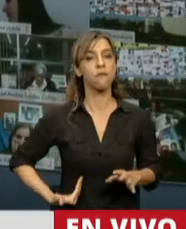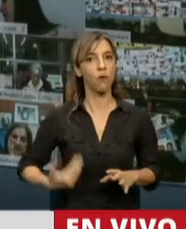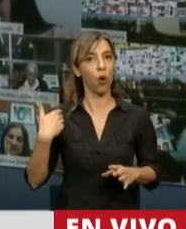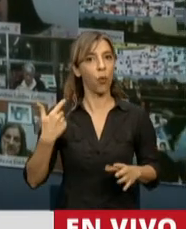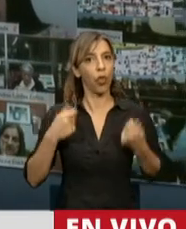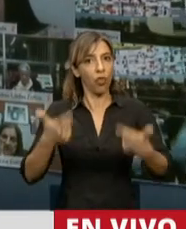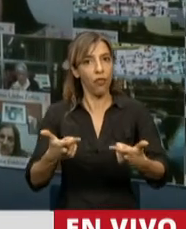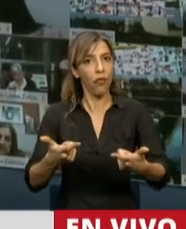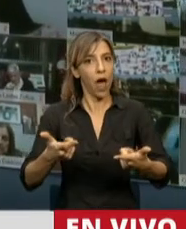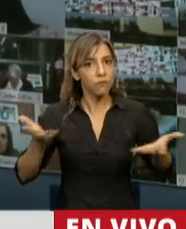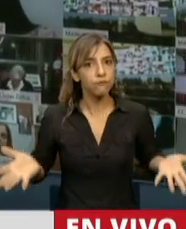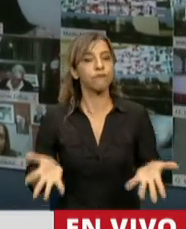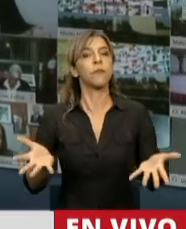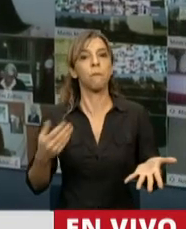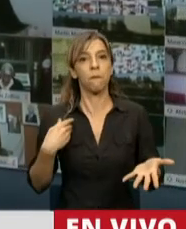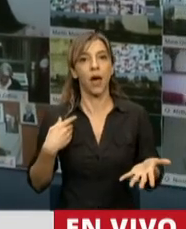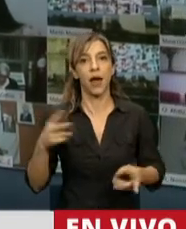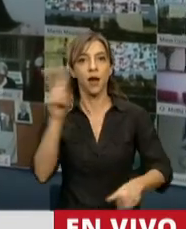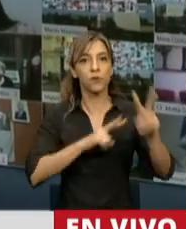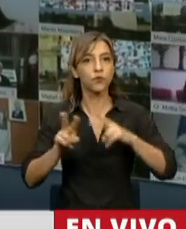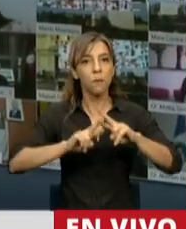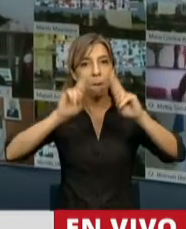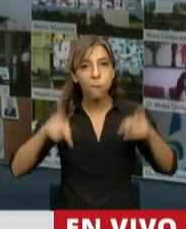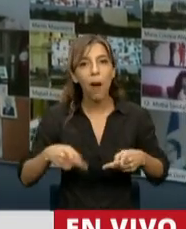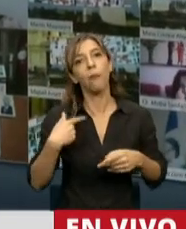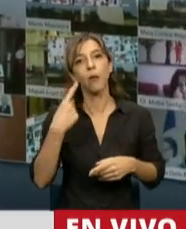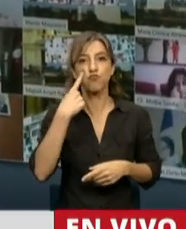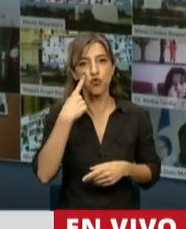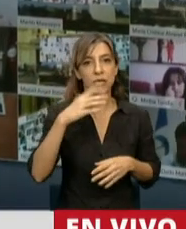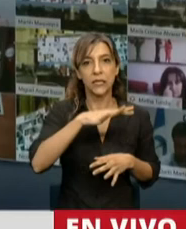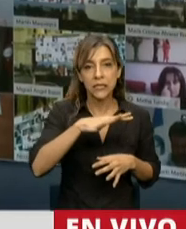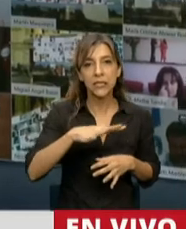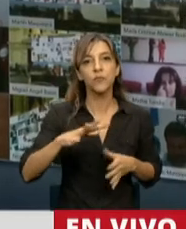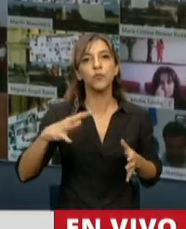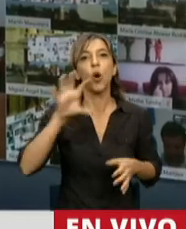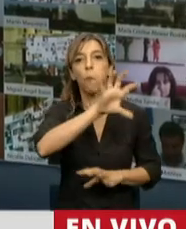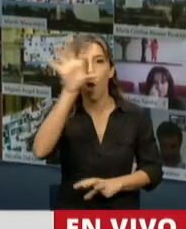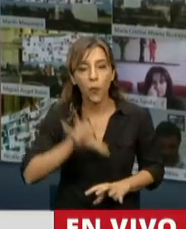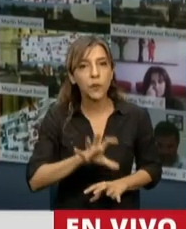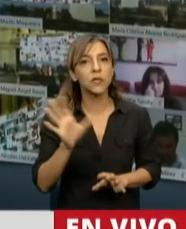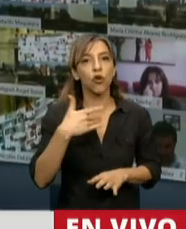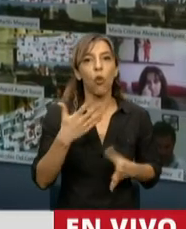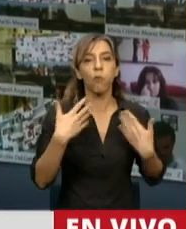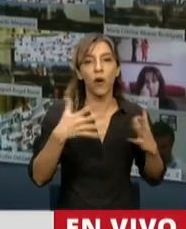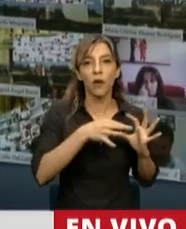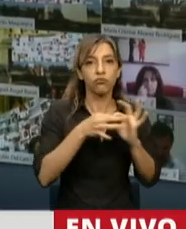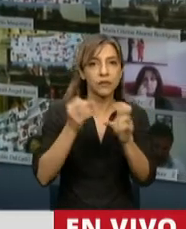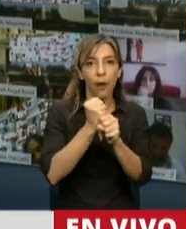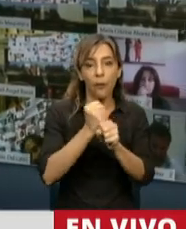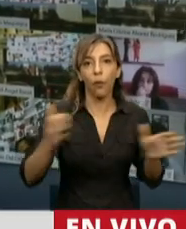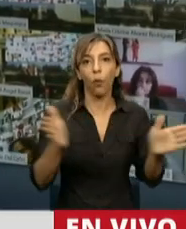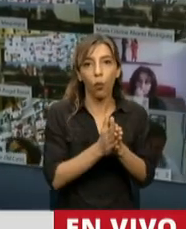se haga para que la coordinación de municipios y de provincias aliente, se sostengan y que